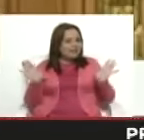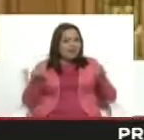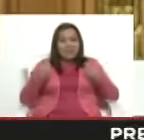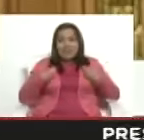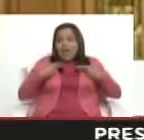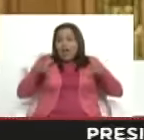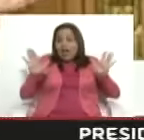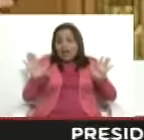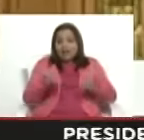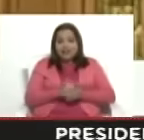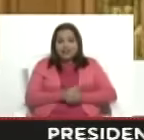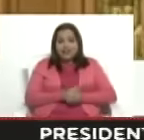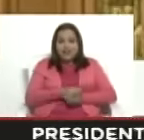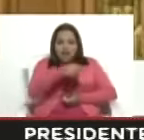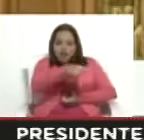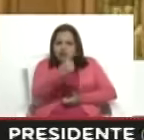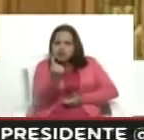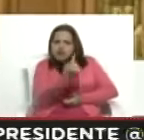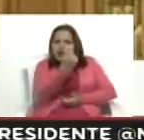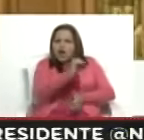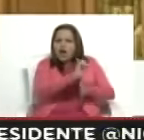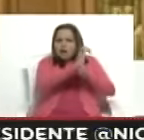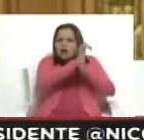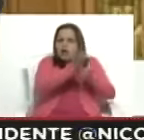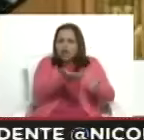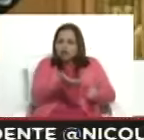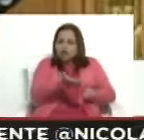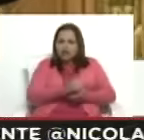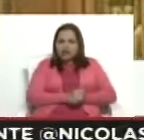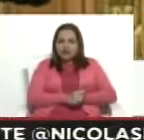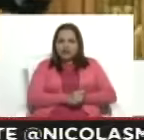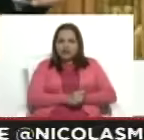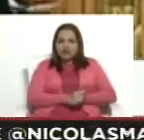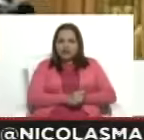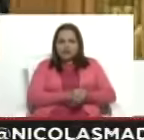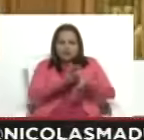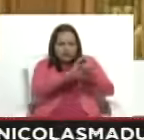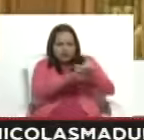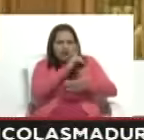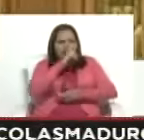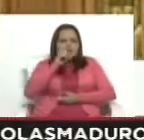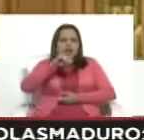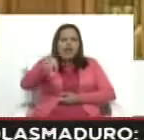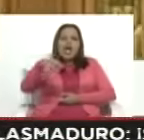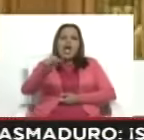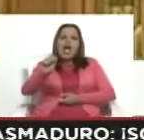Cosas de la vida. Ahí había una sola cámara y un gran compañero, Carlos Javier Rojas,